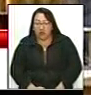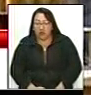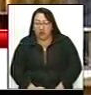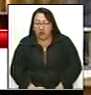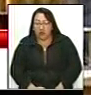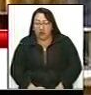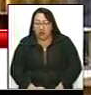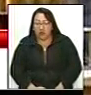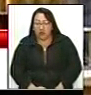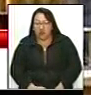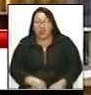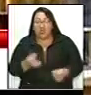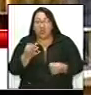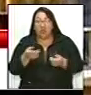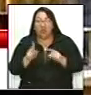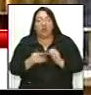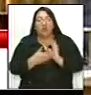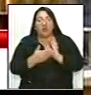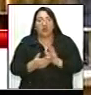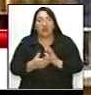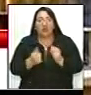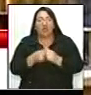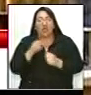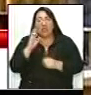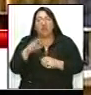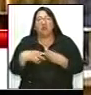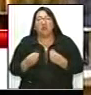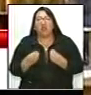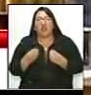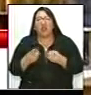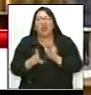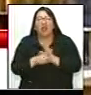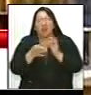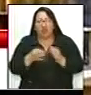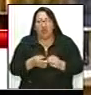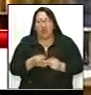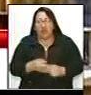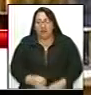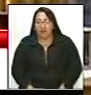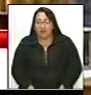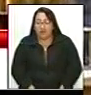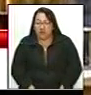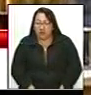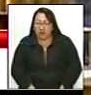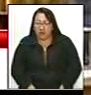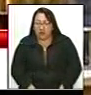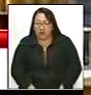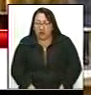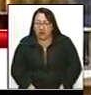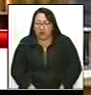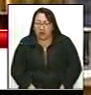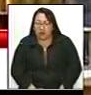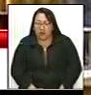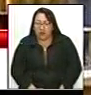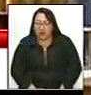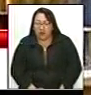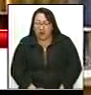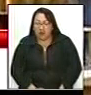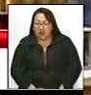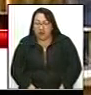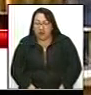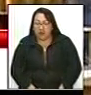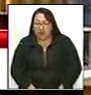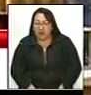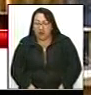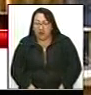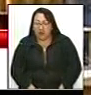cuando presentaran las razones legítimas. Entonces, aquí queda muy claro, presidente, la